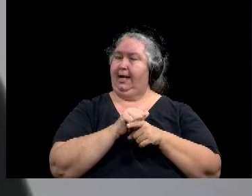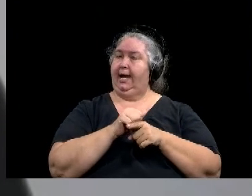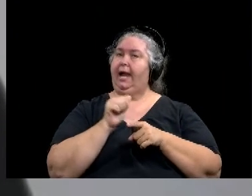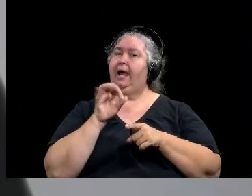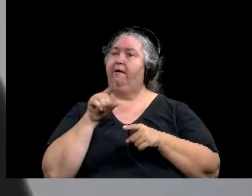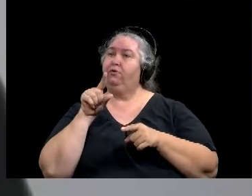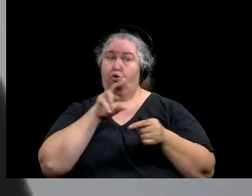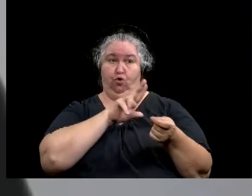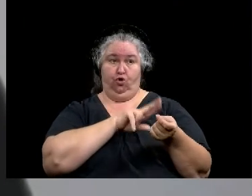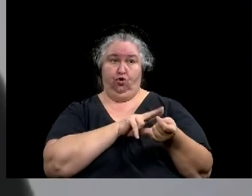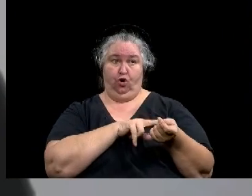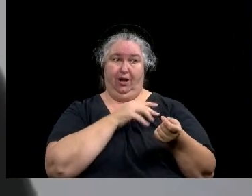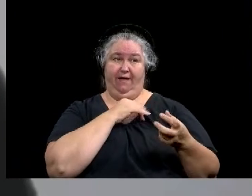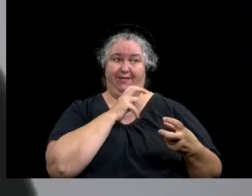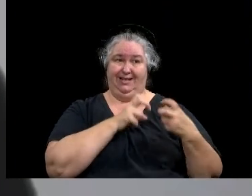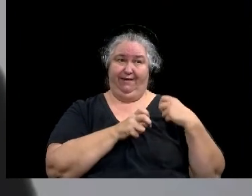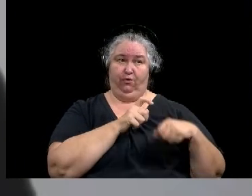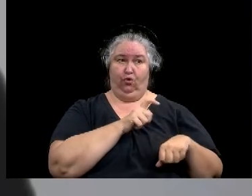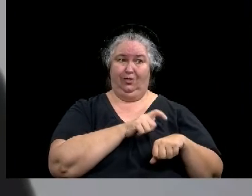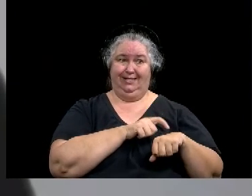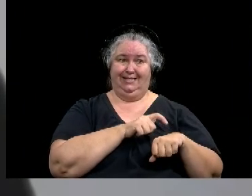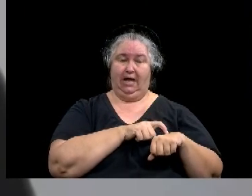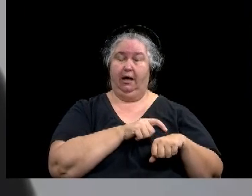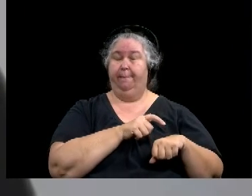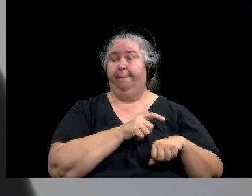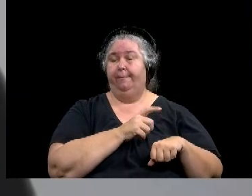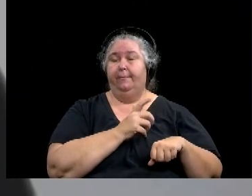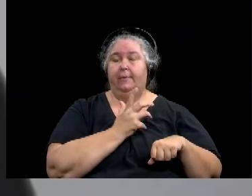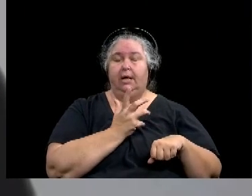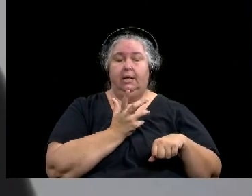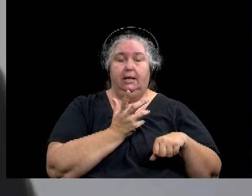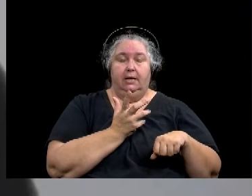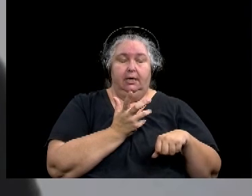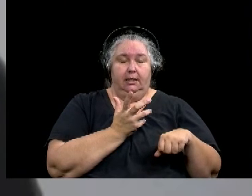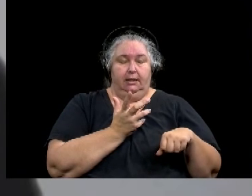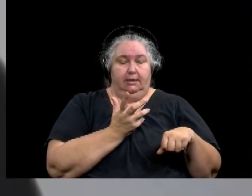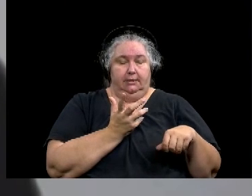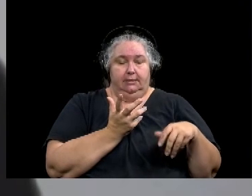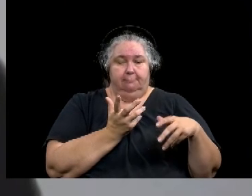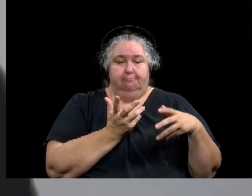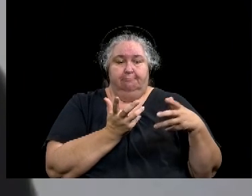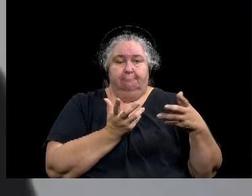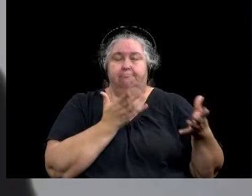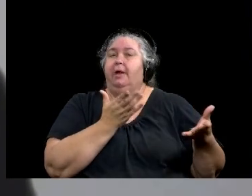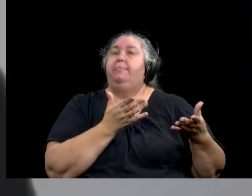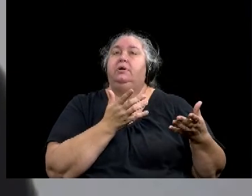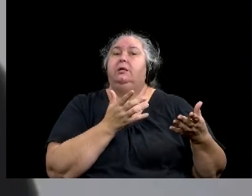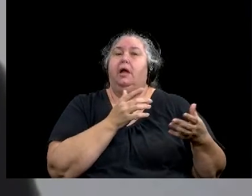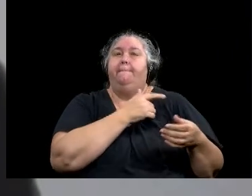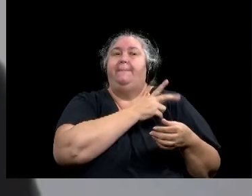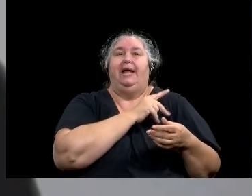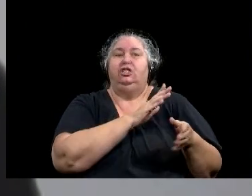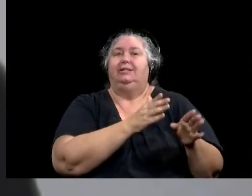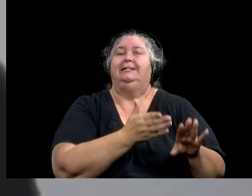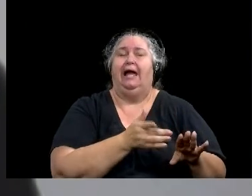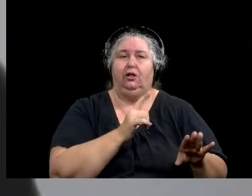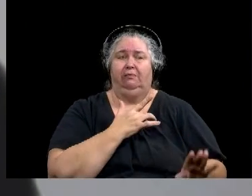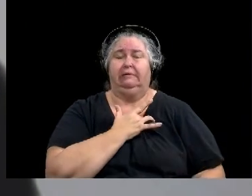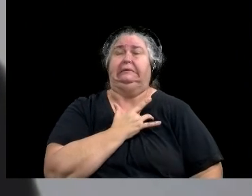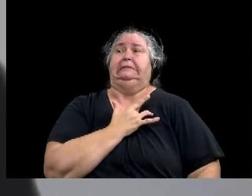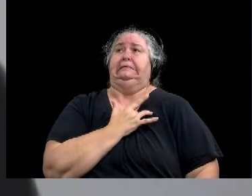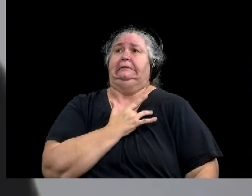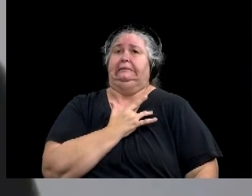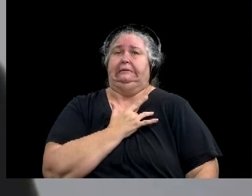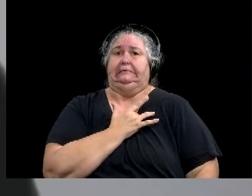si tienes si eres una enfermera y tienes un momento dificultoso y tienes un paciente